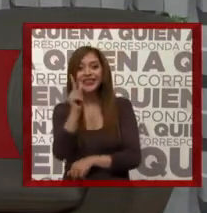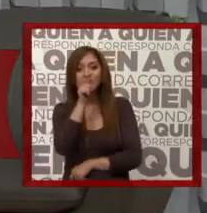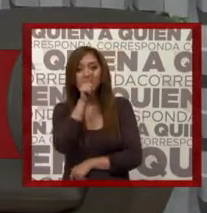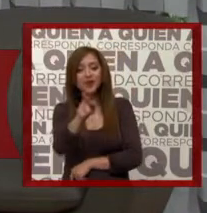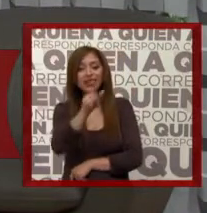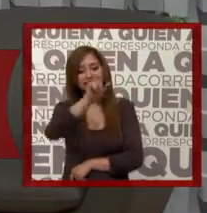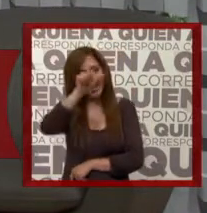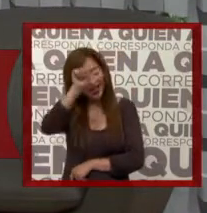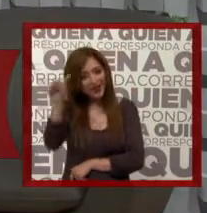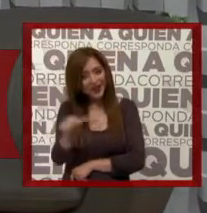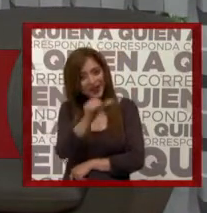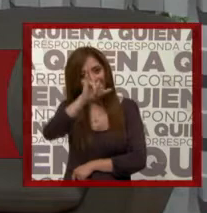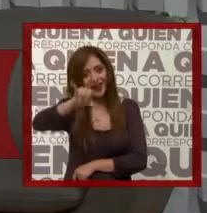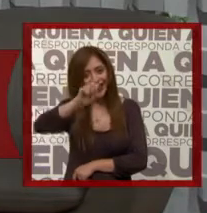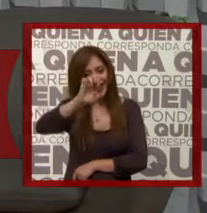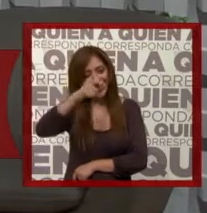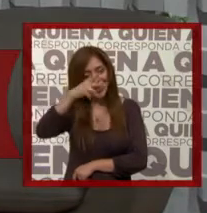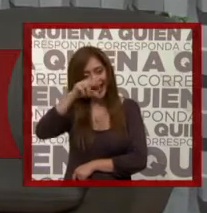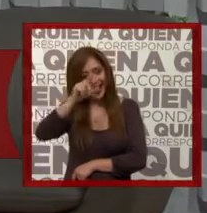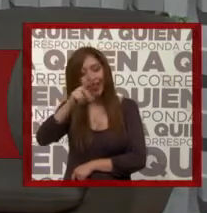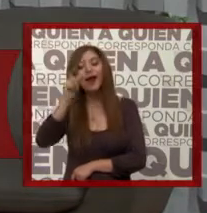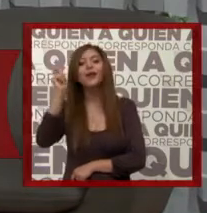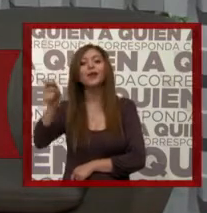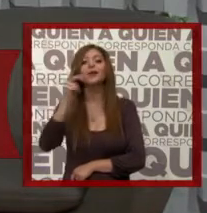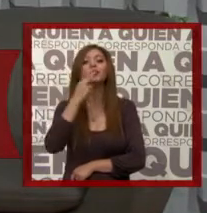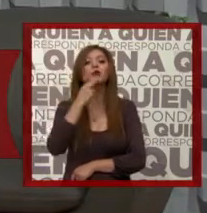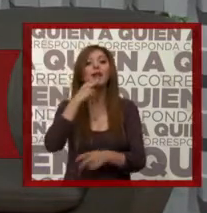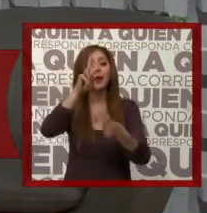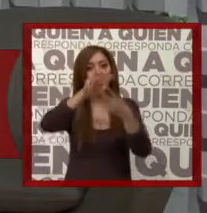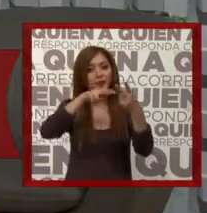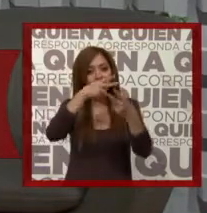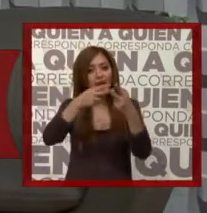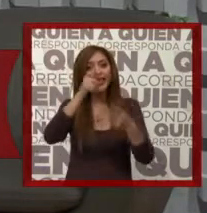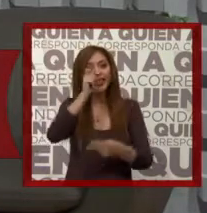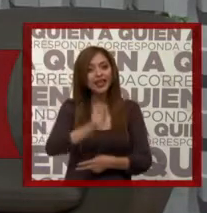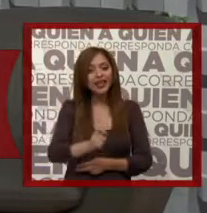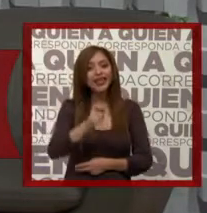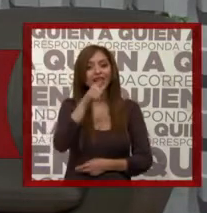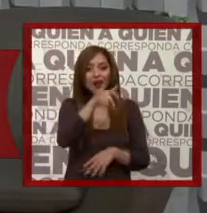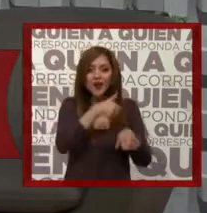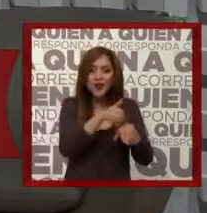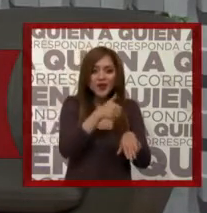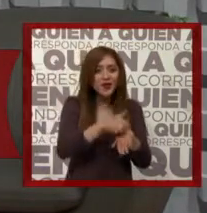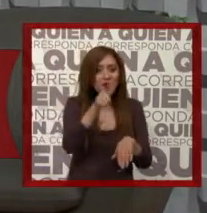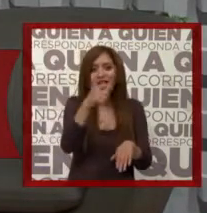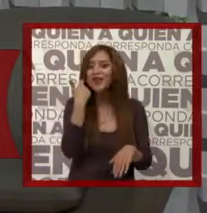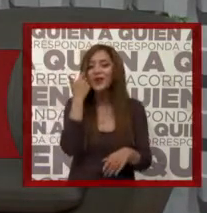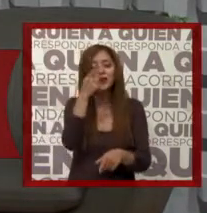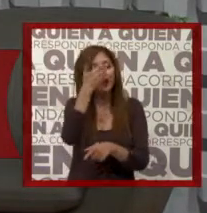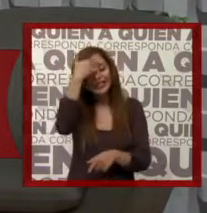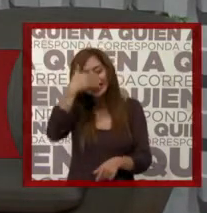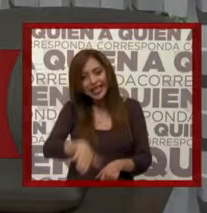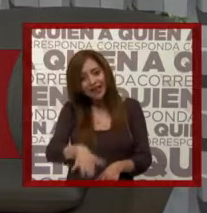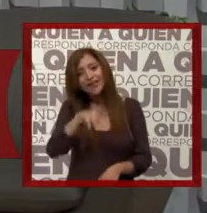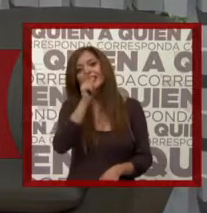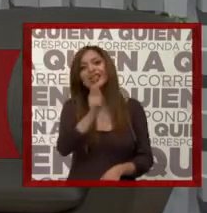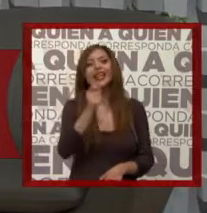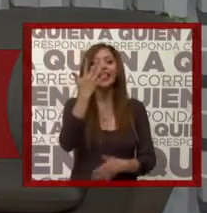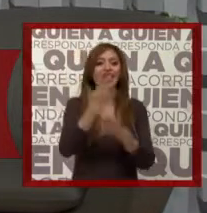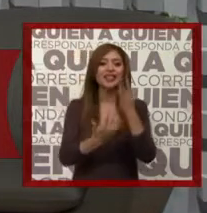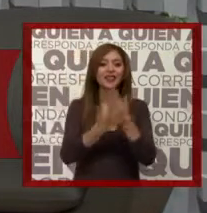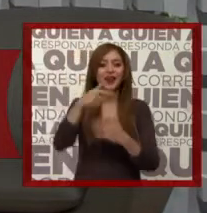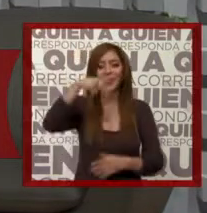señor Garralda en Twitter, @JorgeGarralda, utilizando el hashtag el gatito o el signo de número, como usted lo identifique mejor, Hecho en